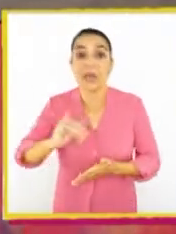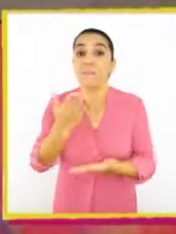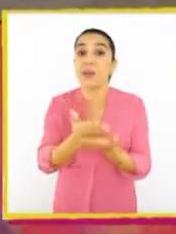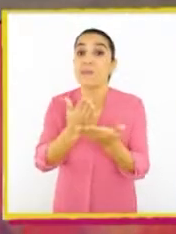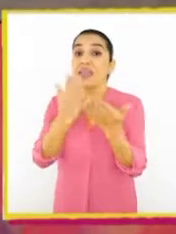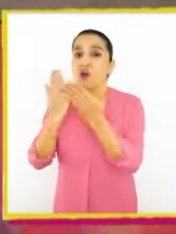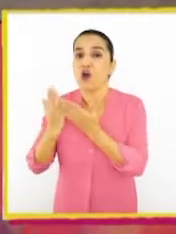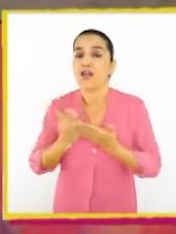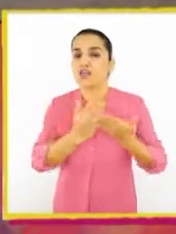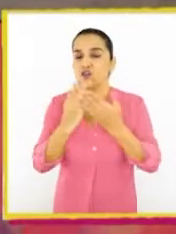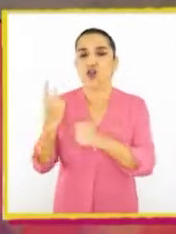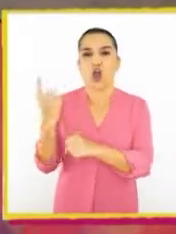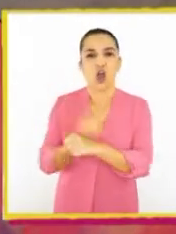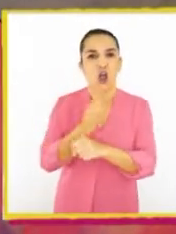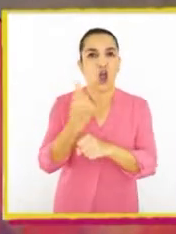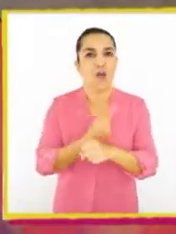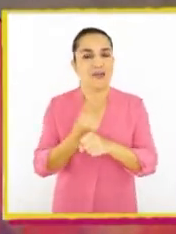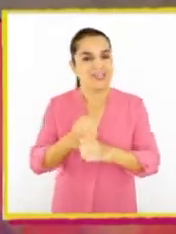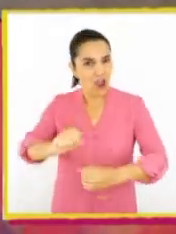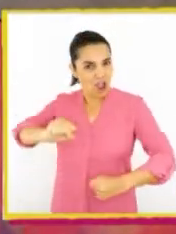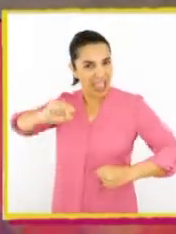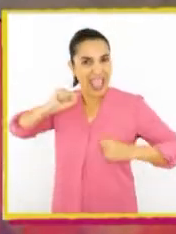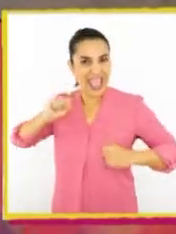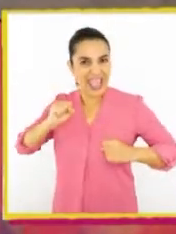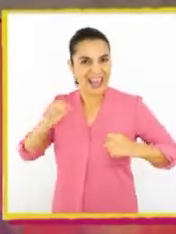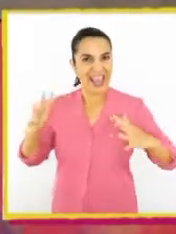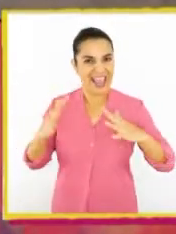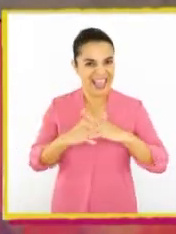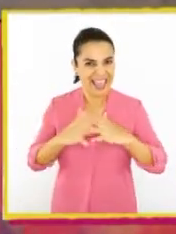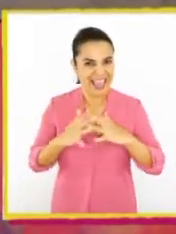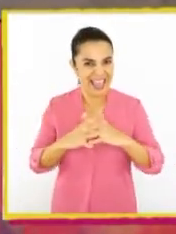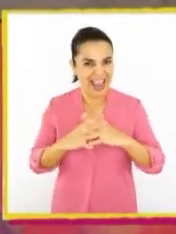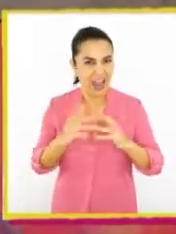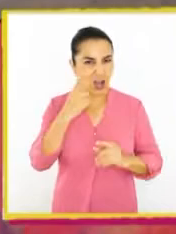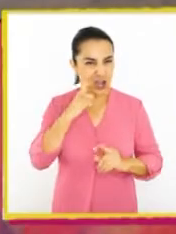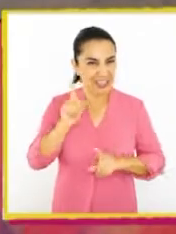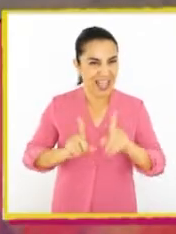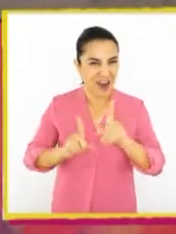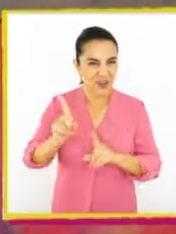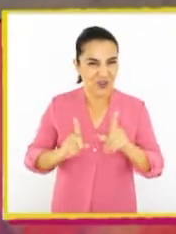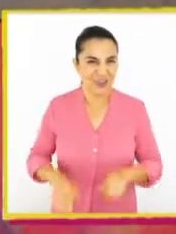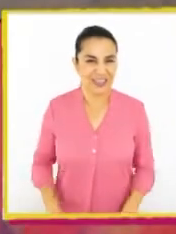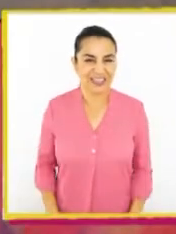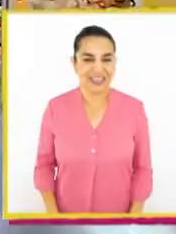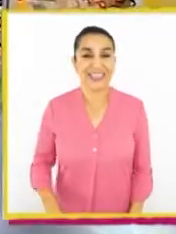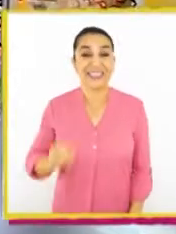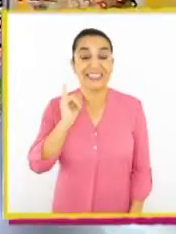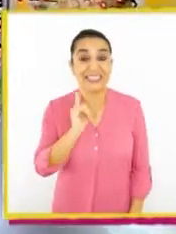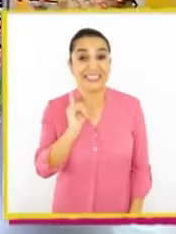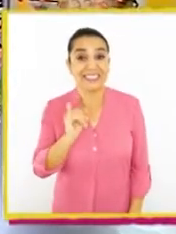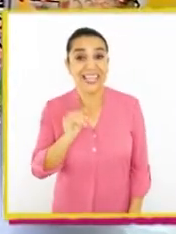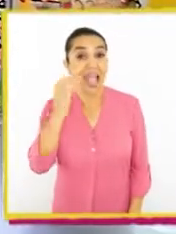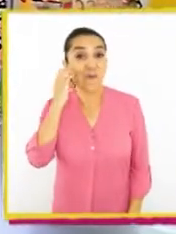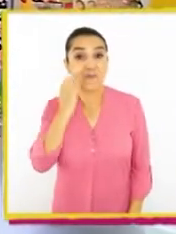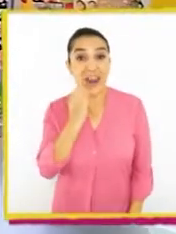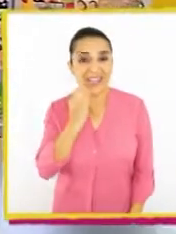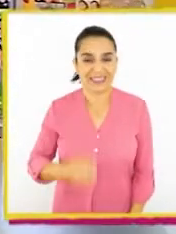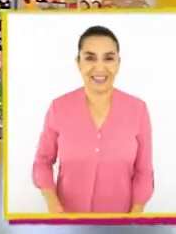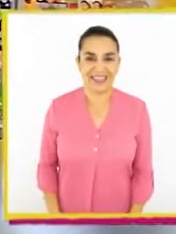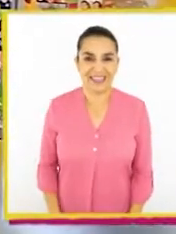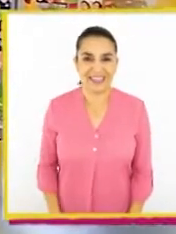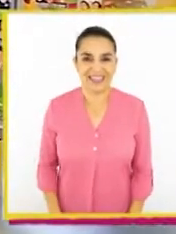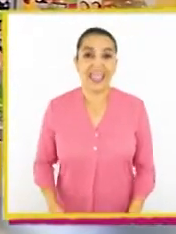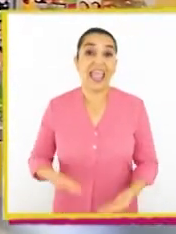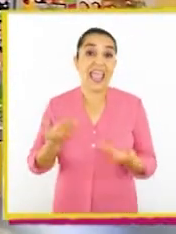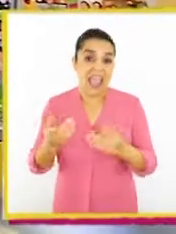colegio siempre le pido a mis alumnas que hablemos del héroe de esta guerra. ¿Les suena alguno? ¡Sí!